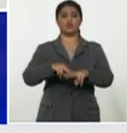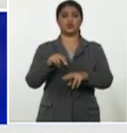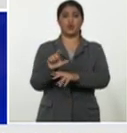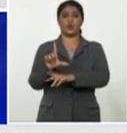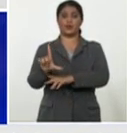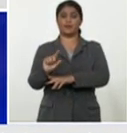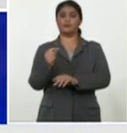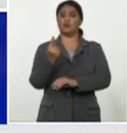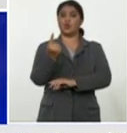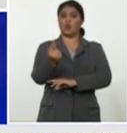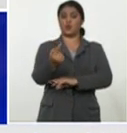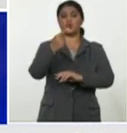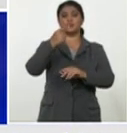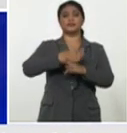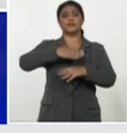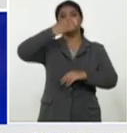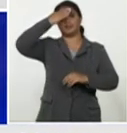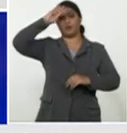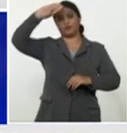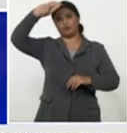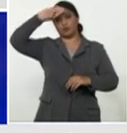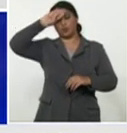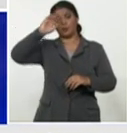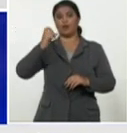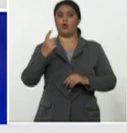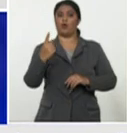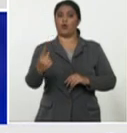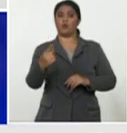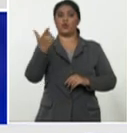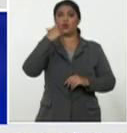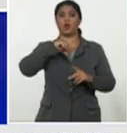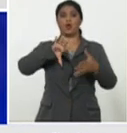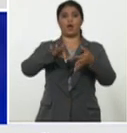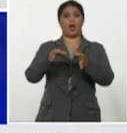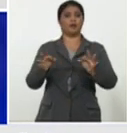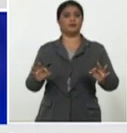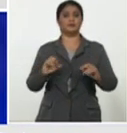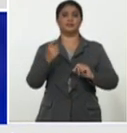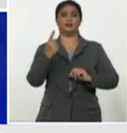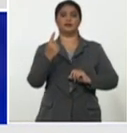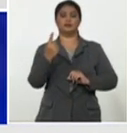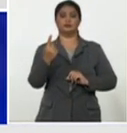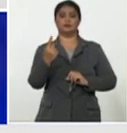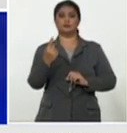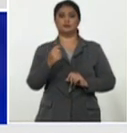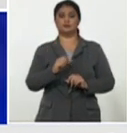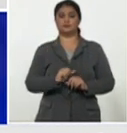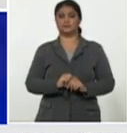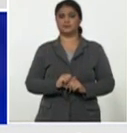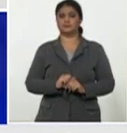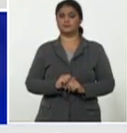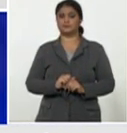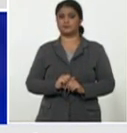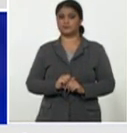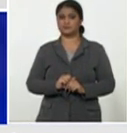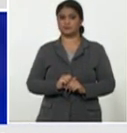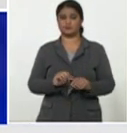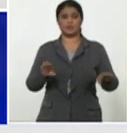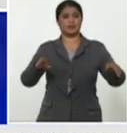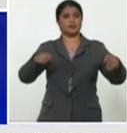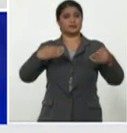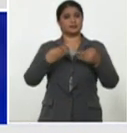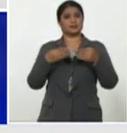1 en Santiago de Cuba, 1 en Artemisa y 1 en Artemisa. Además de que se cerraron